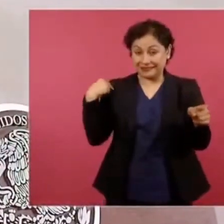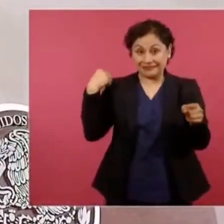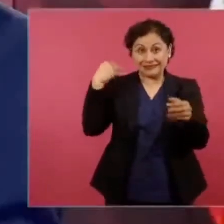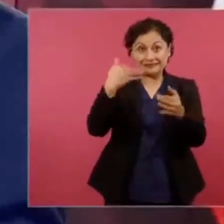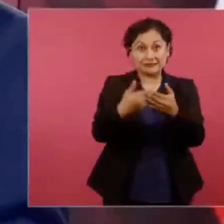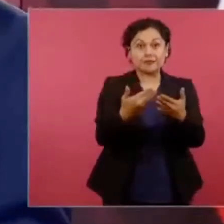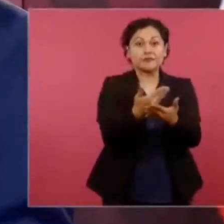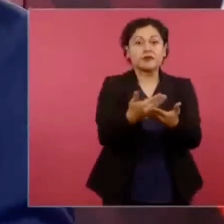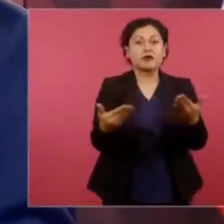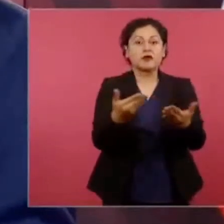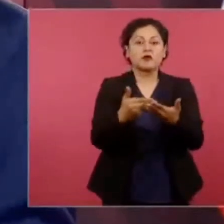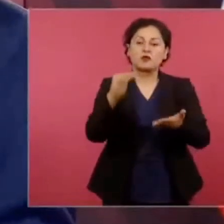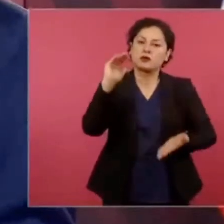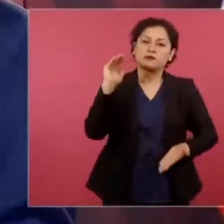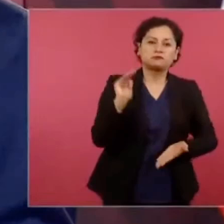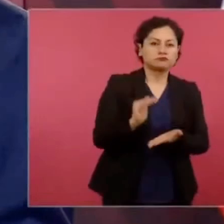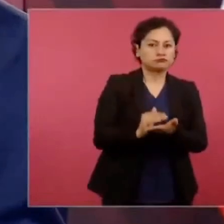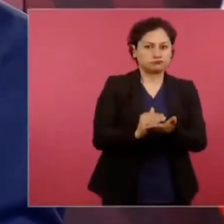6,000,